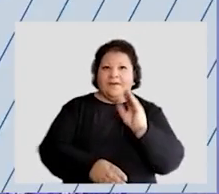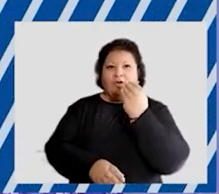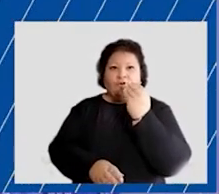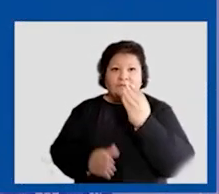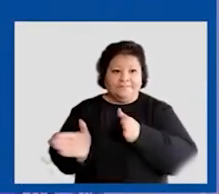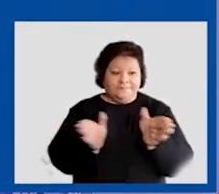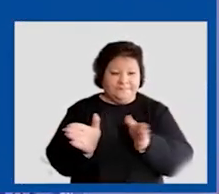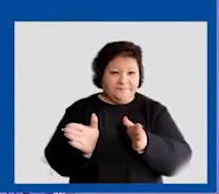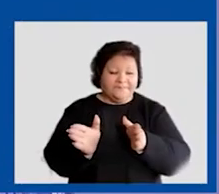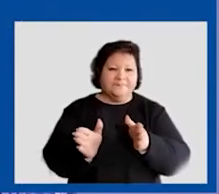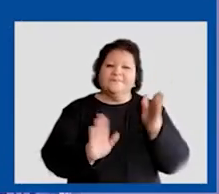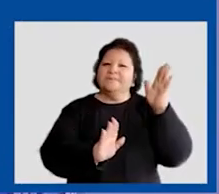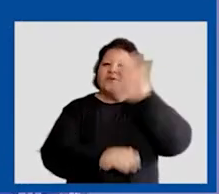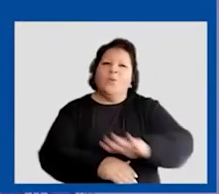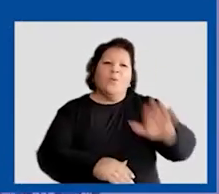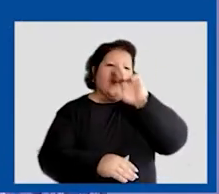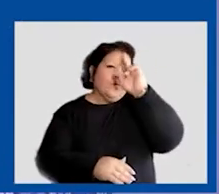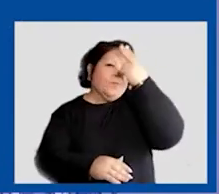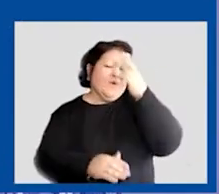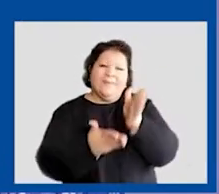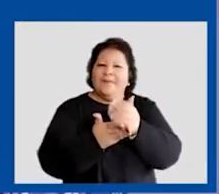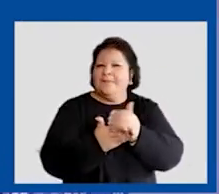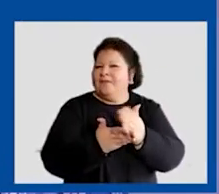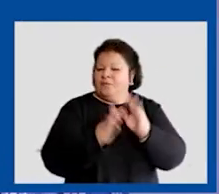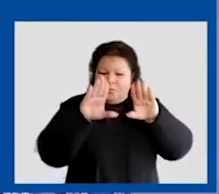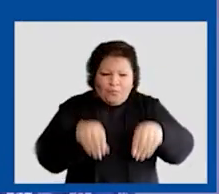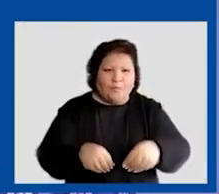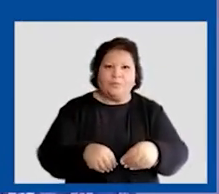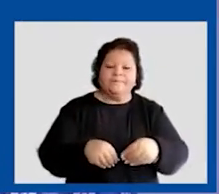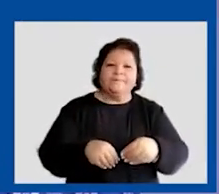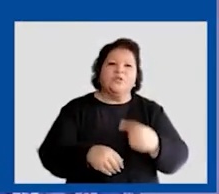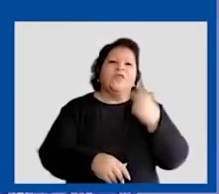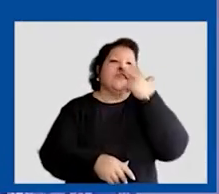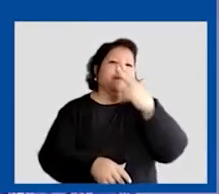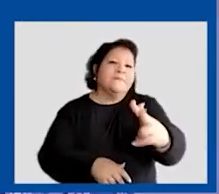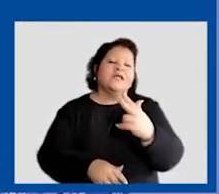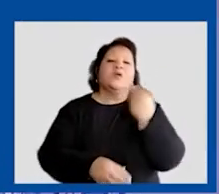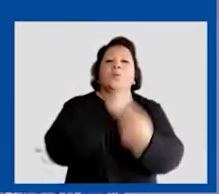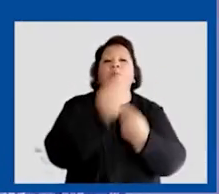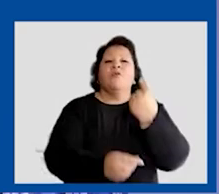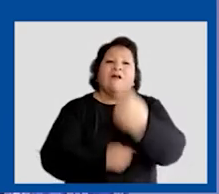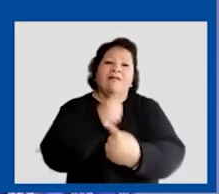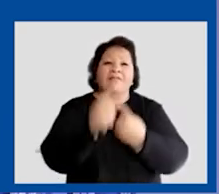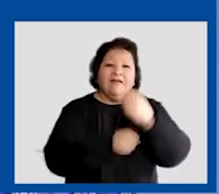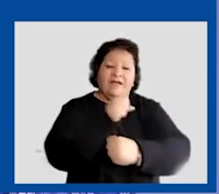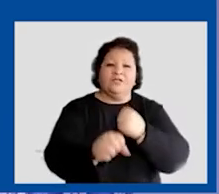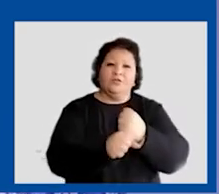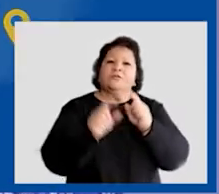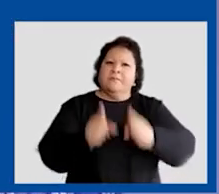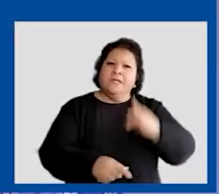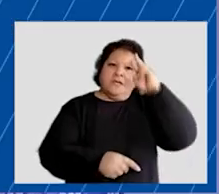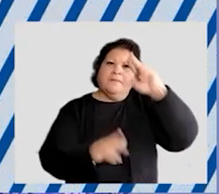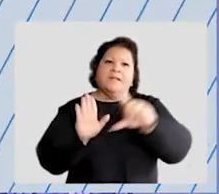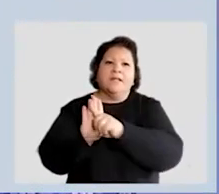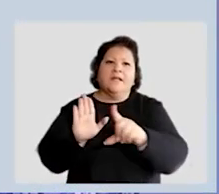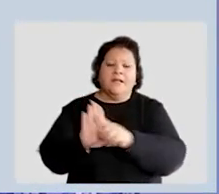pero a su vez también reciben la exoneración tributaria de los aportes Patronales correspondientes